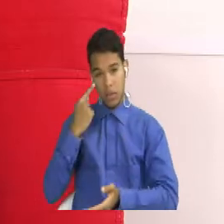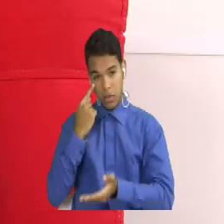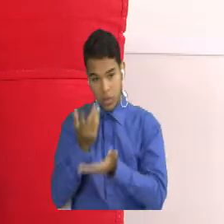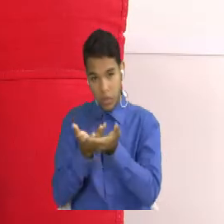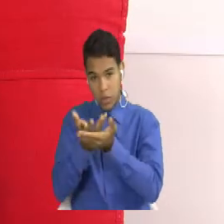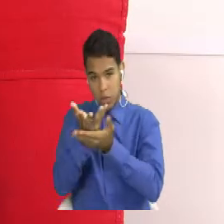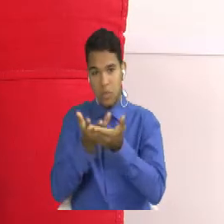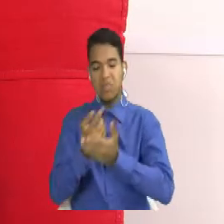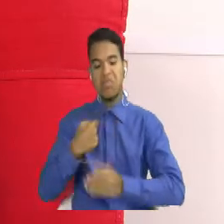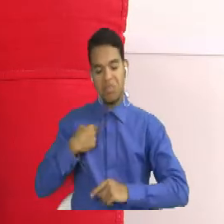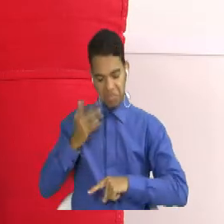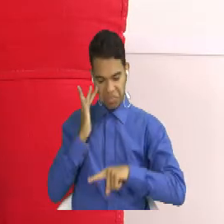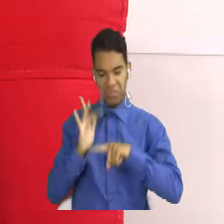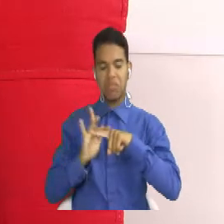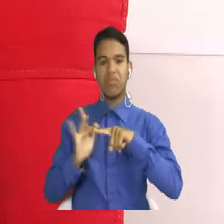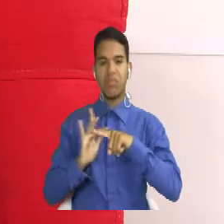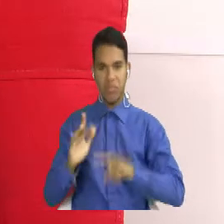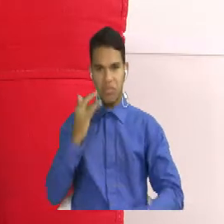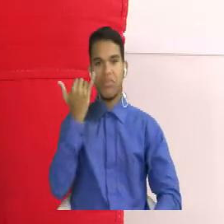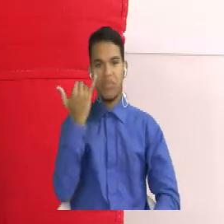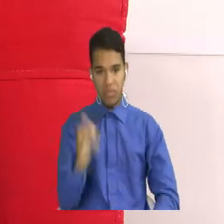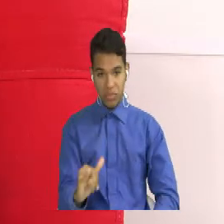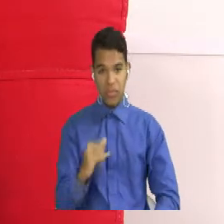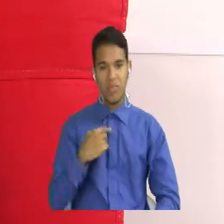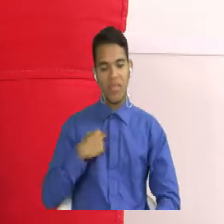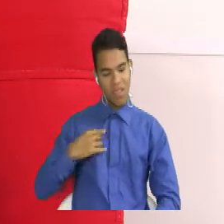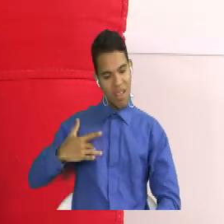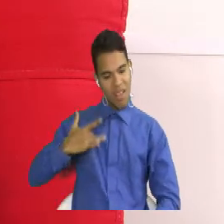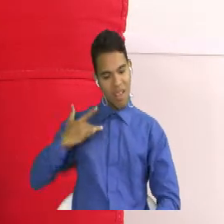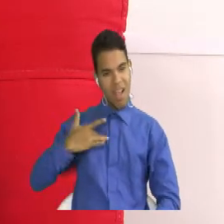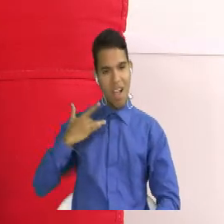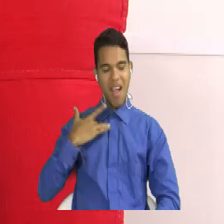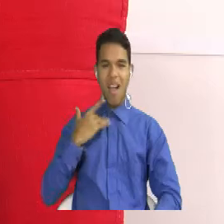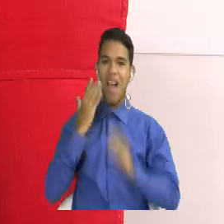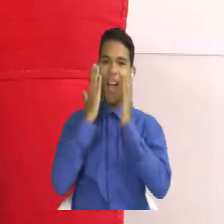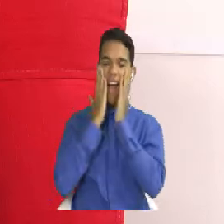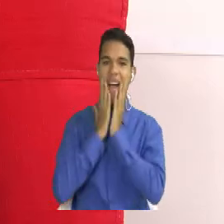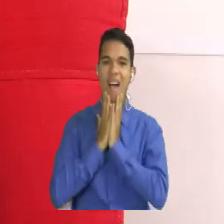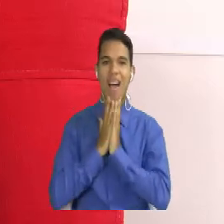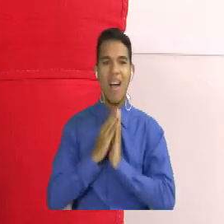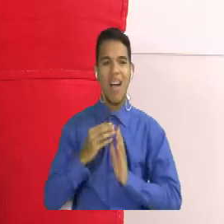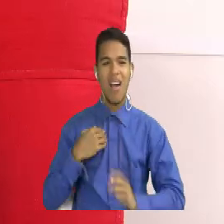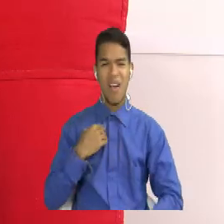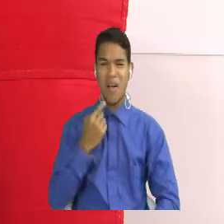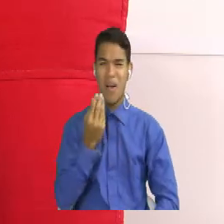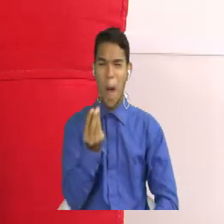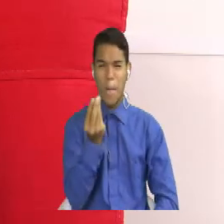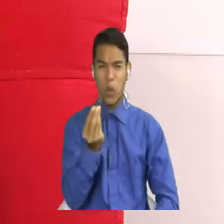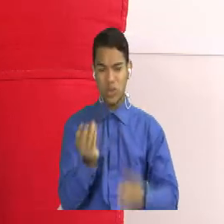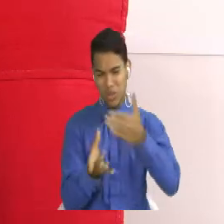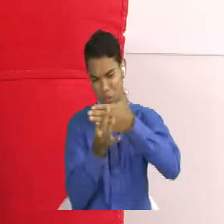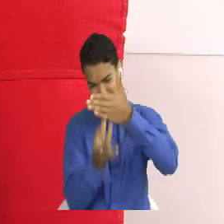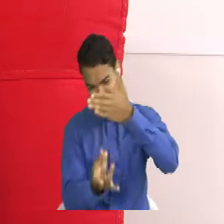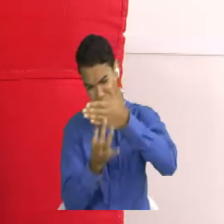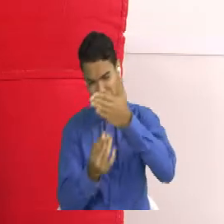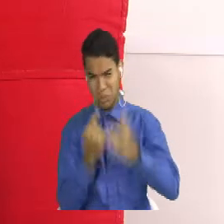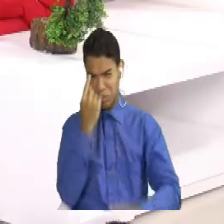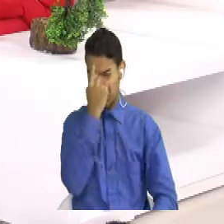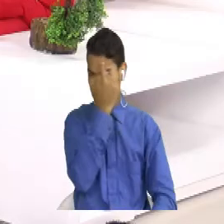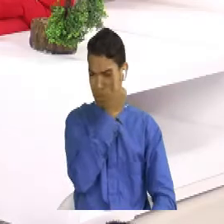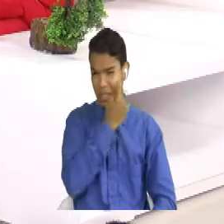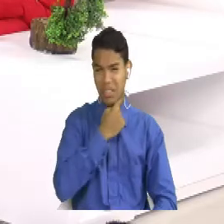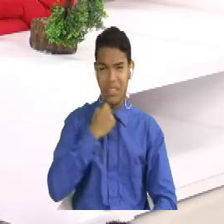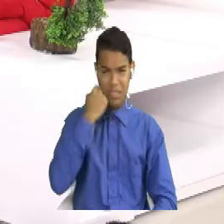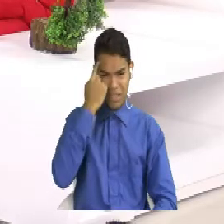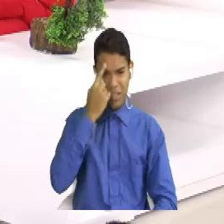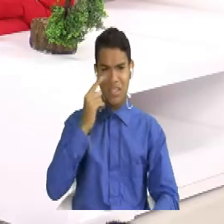lo he realizado y de verdad que uno se siente la piel, por lo menos en el caso mío, que produce mucha grasa, a mí se me minimizó